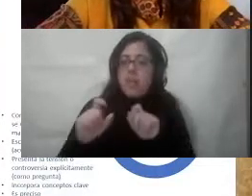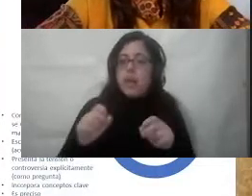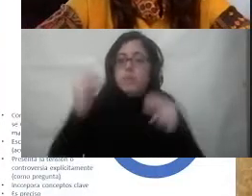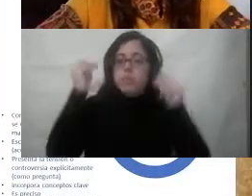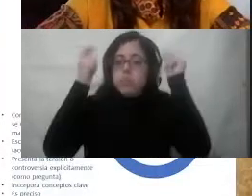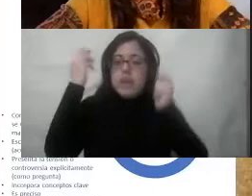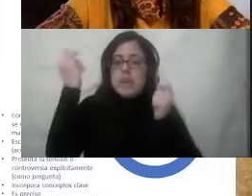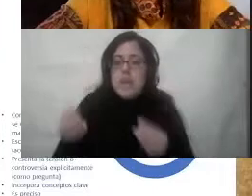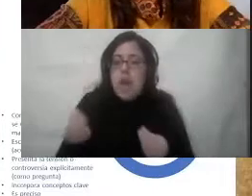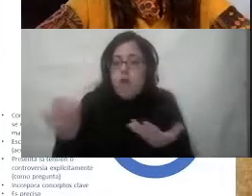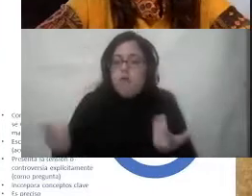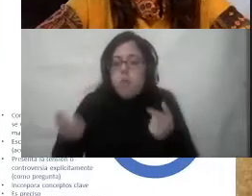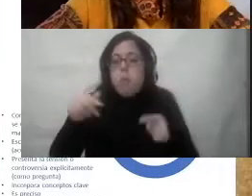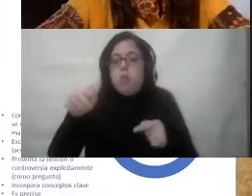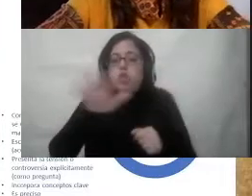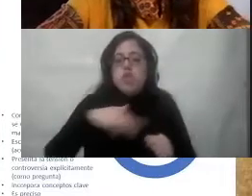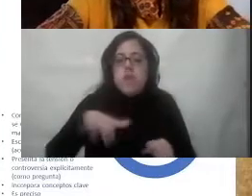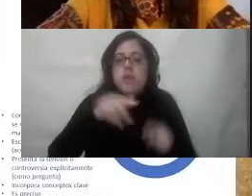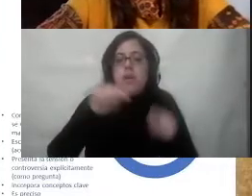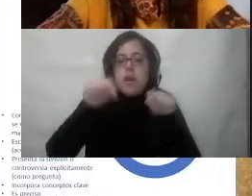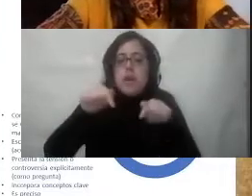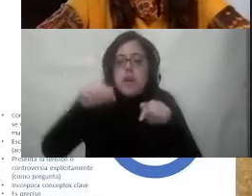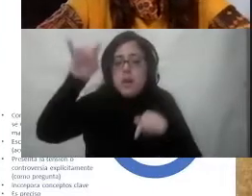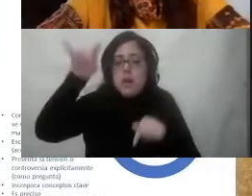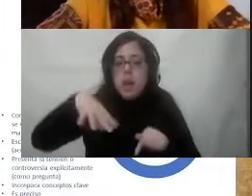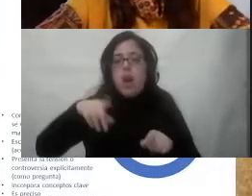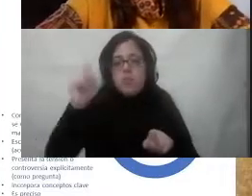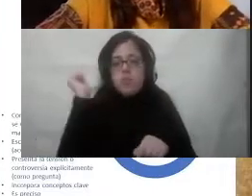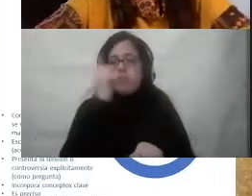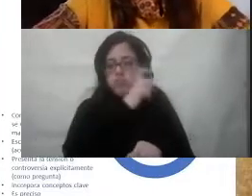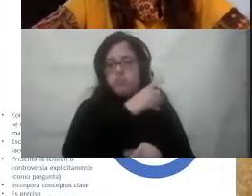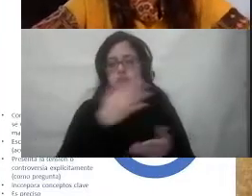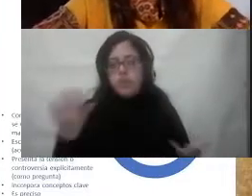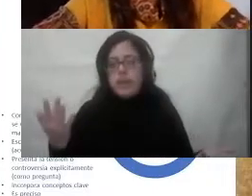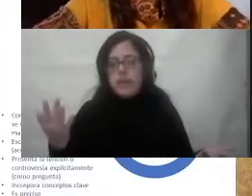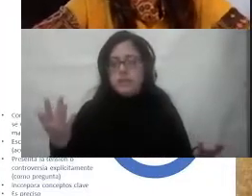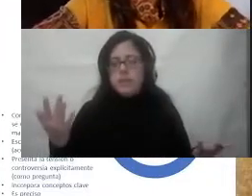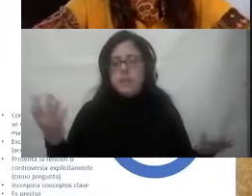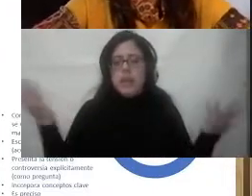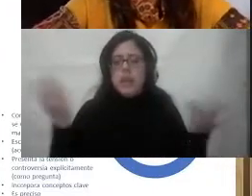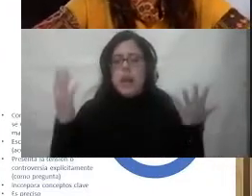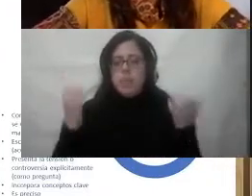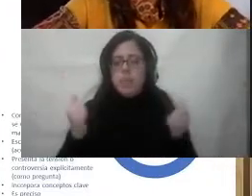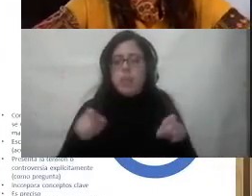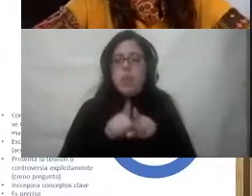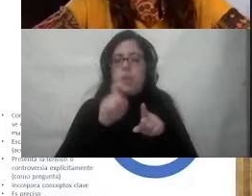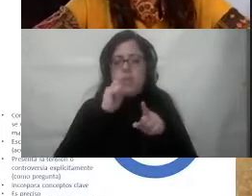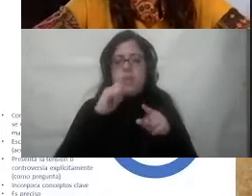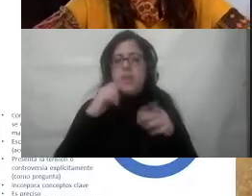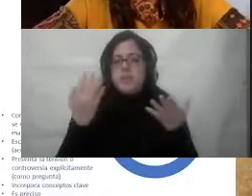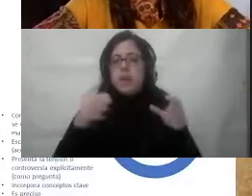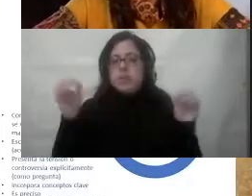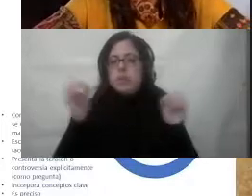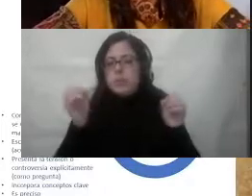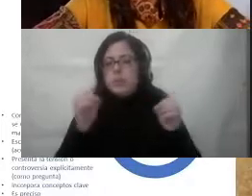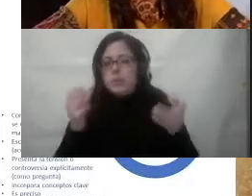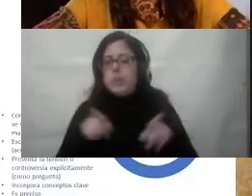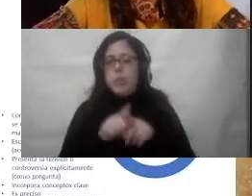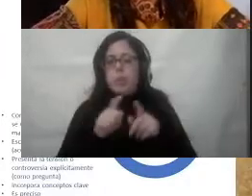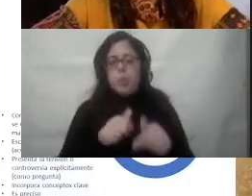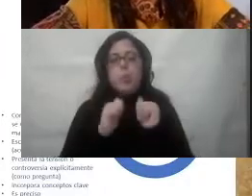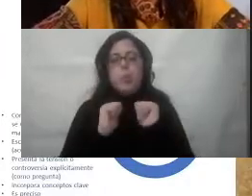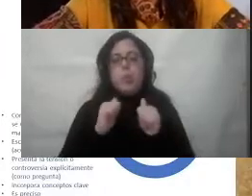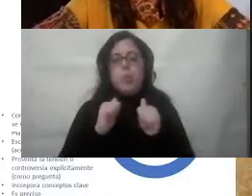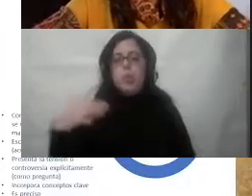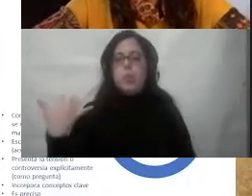dando. Sabemos que este contexto ha sido súper complejo para poder aunar criterios. Yo creo que ese ha sido el desafío más grande que